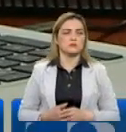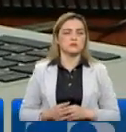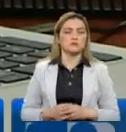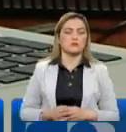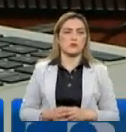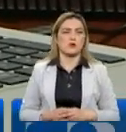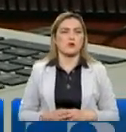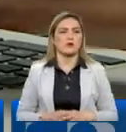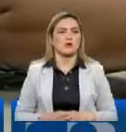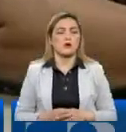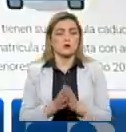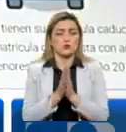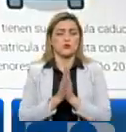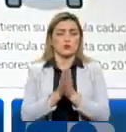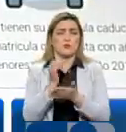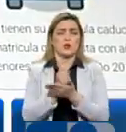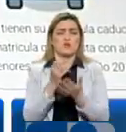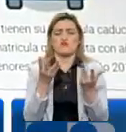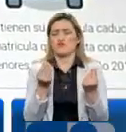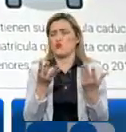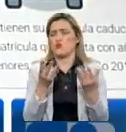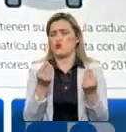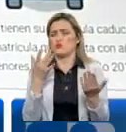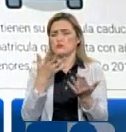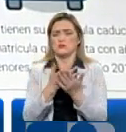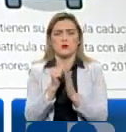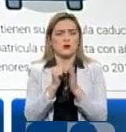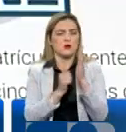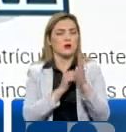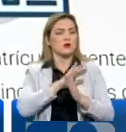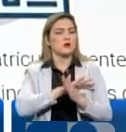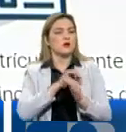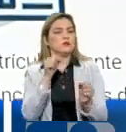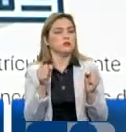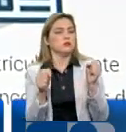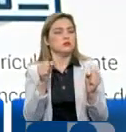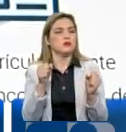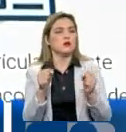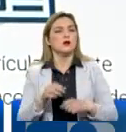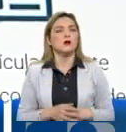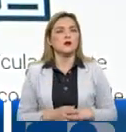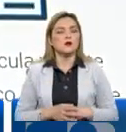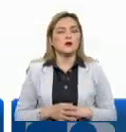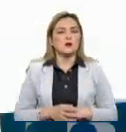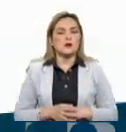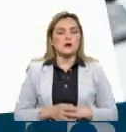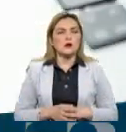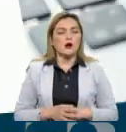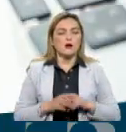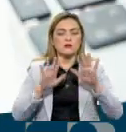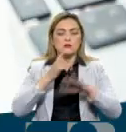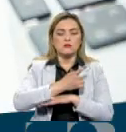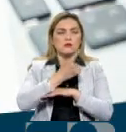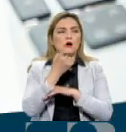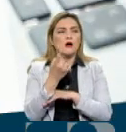Es un récord el número de solicitudes de matriculación que han llegado hasta la Agencia Metropolitana de Tránsito desde que se habilitó este servicio. En 10